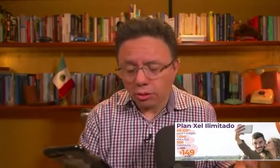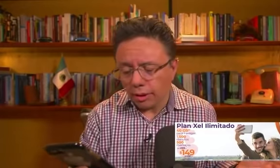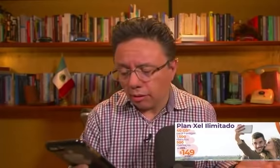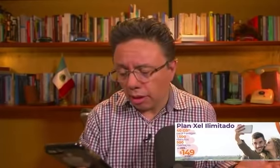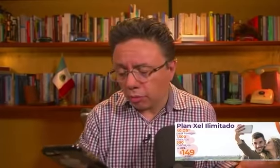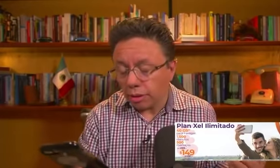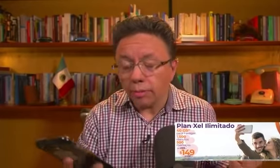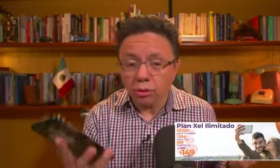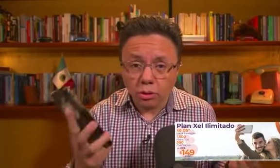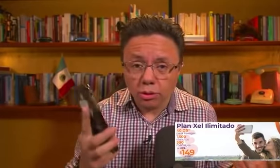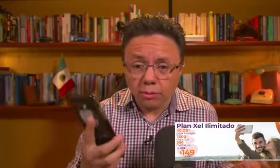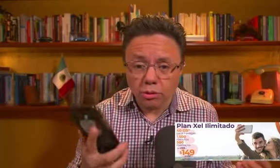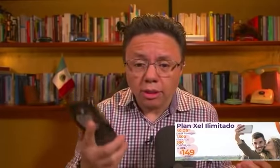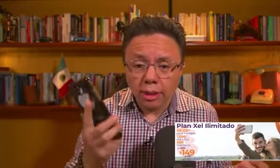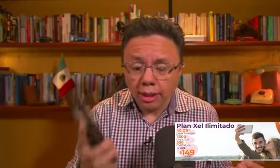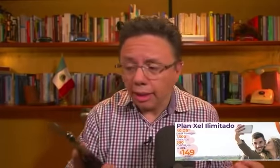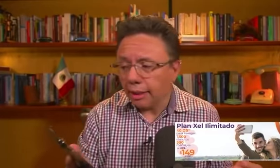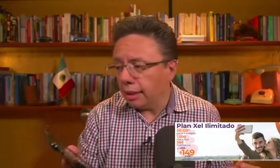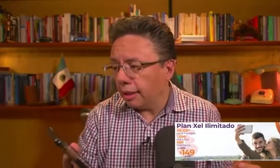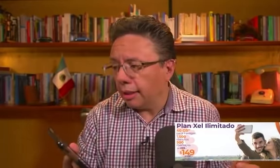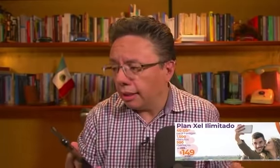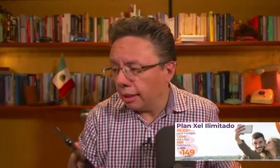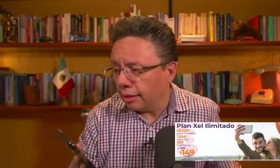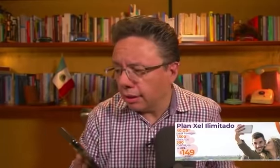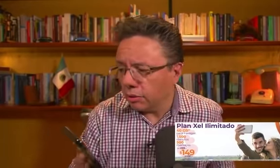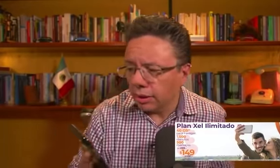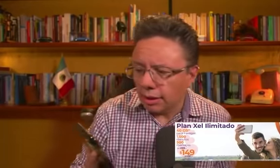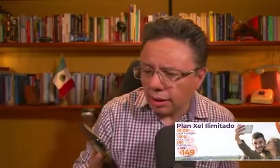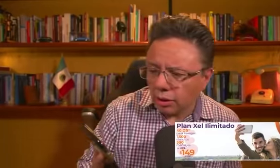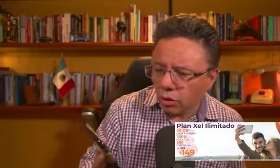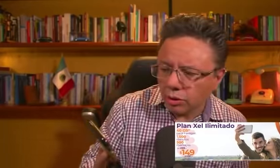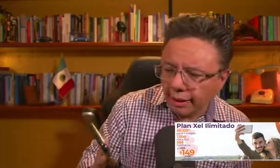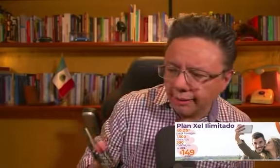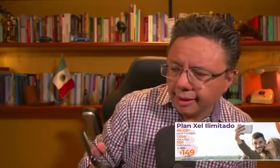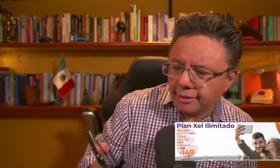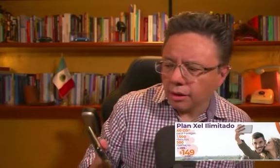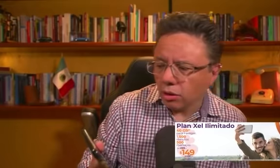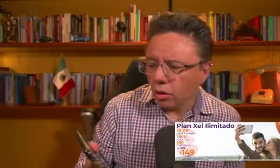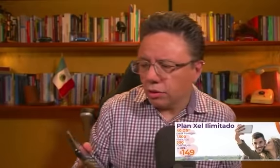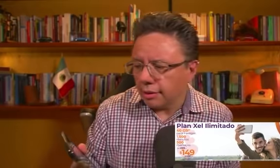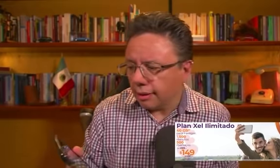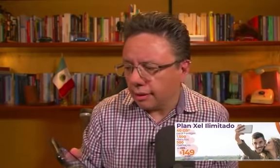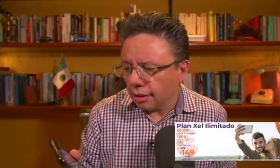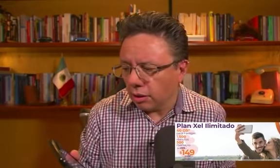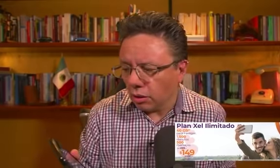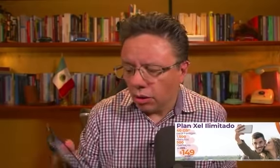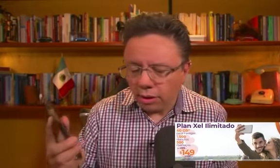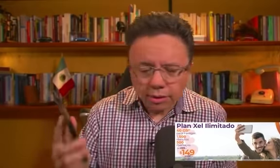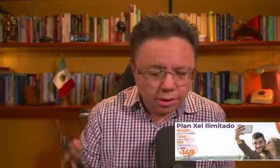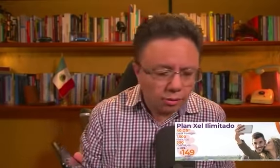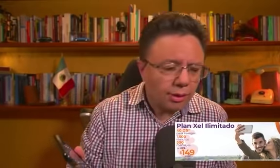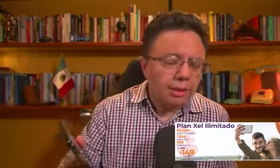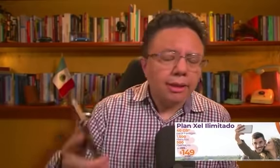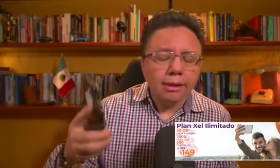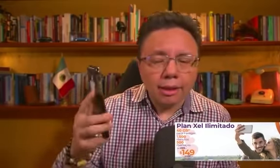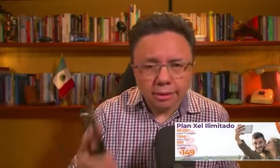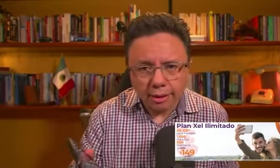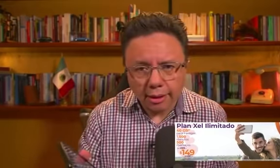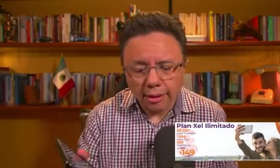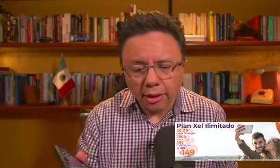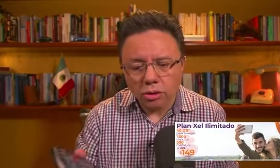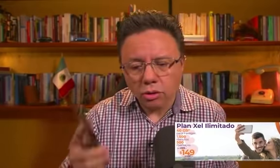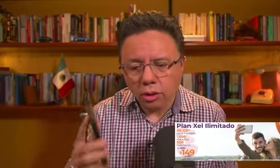necesariamente todos requieren una respuesta, pero todos los de voz aquí en el 55 35 75